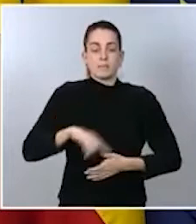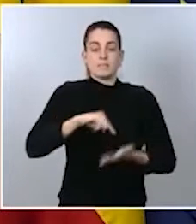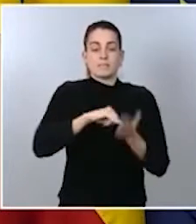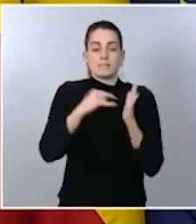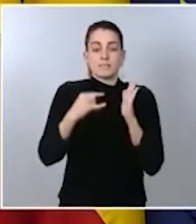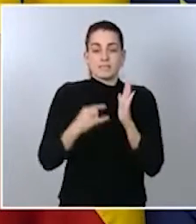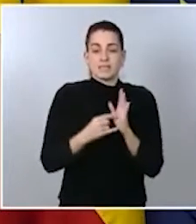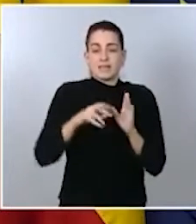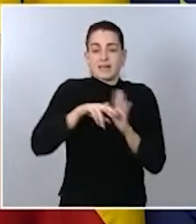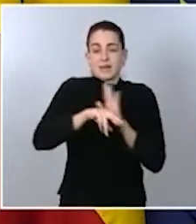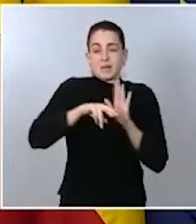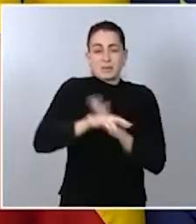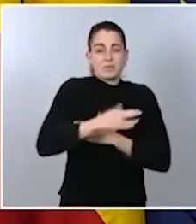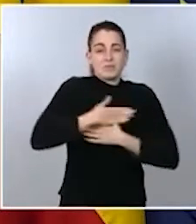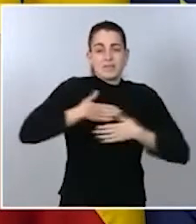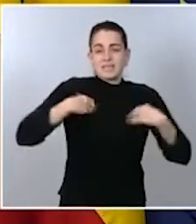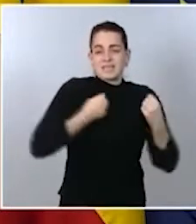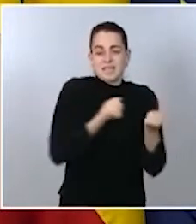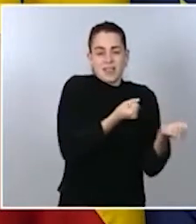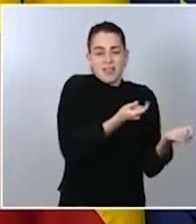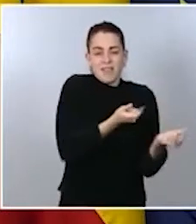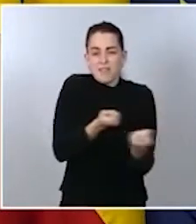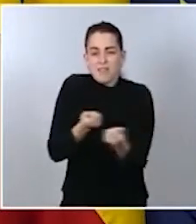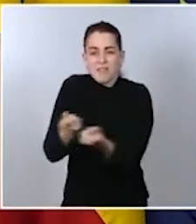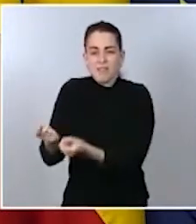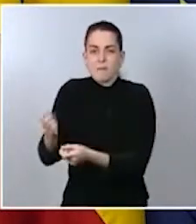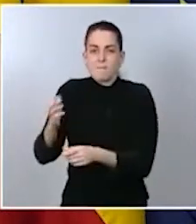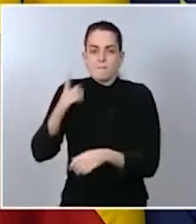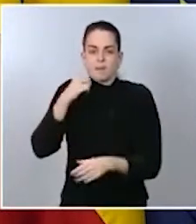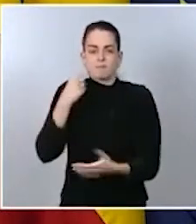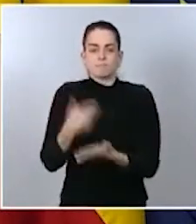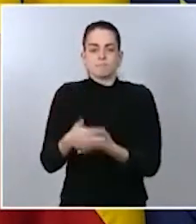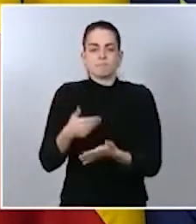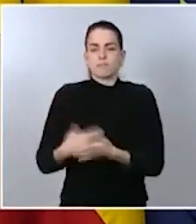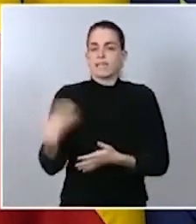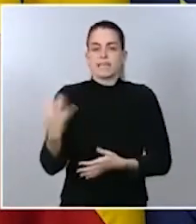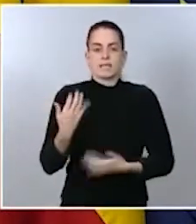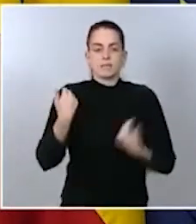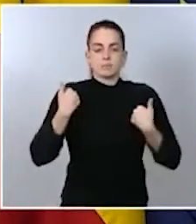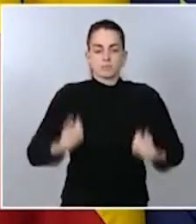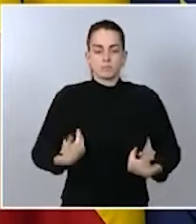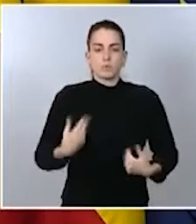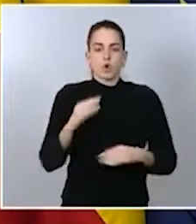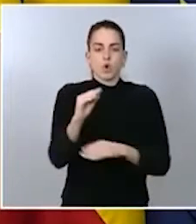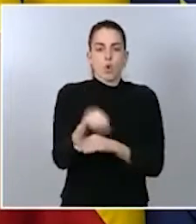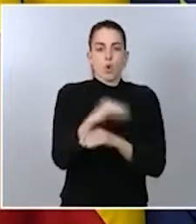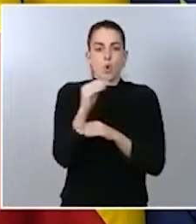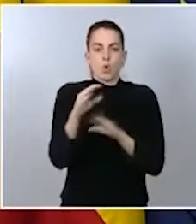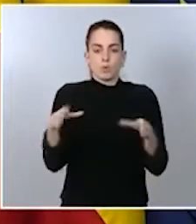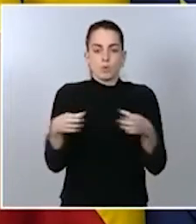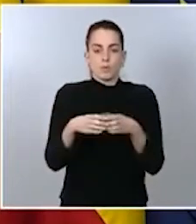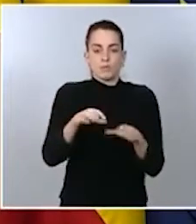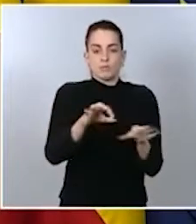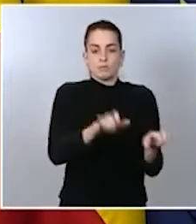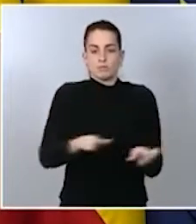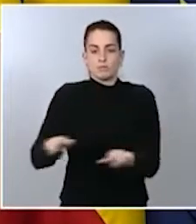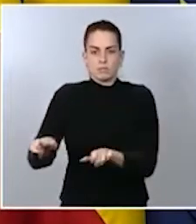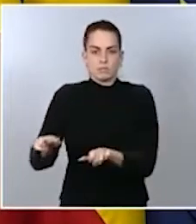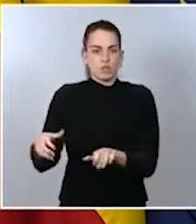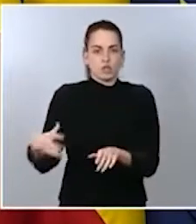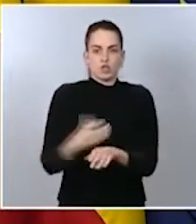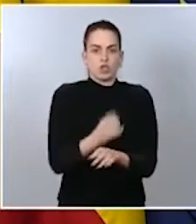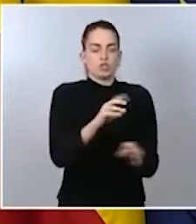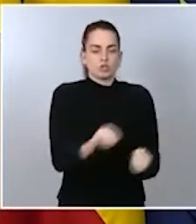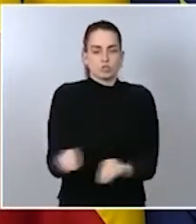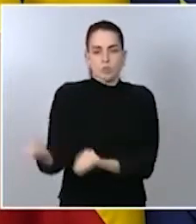a su disposición para asegurar la integridad y salud del conjunto de los ciudadanos inmediatamente después